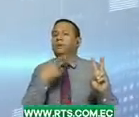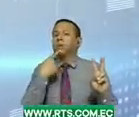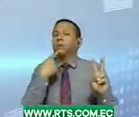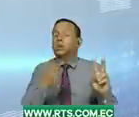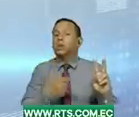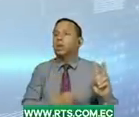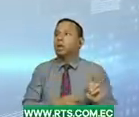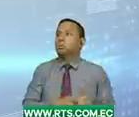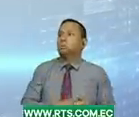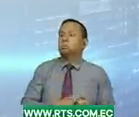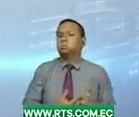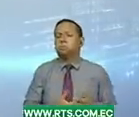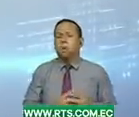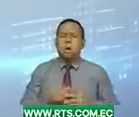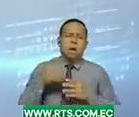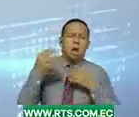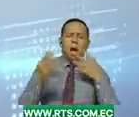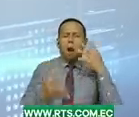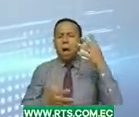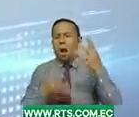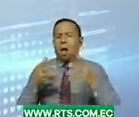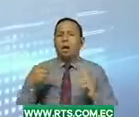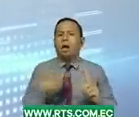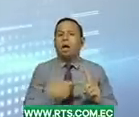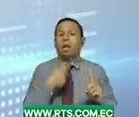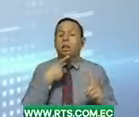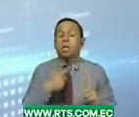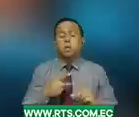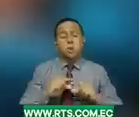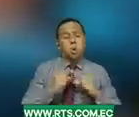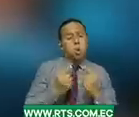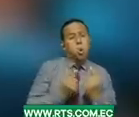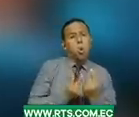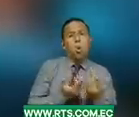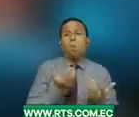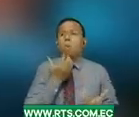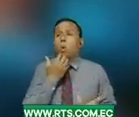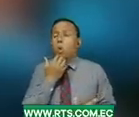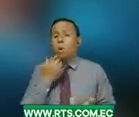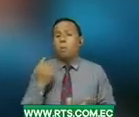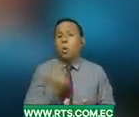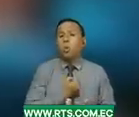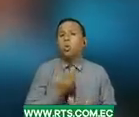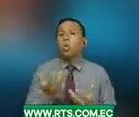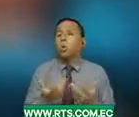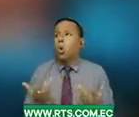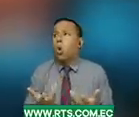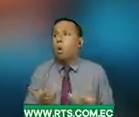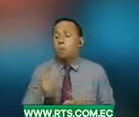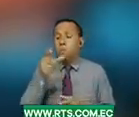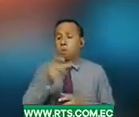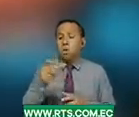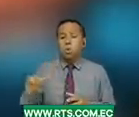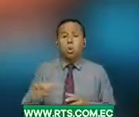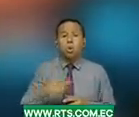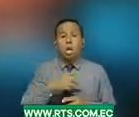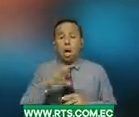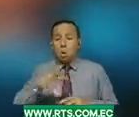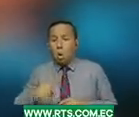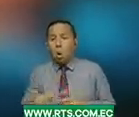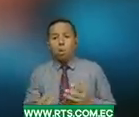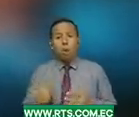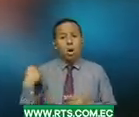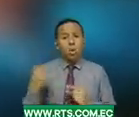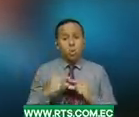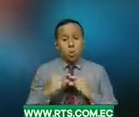serían sus últimas palabras. Habla de un grupo de limpieza. No roben, mis hermanos, esto le está pasando a los que roban. El grupo de limpieza está